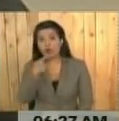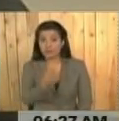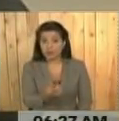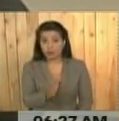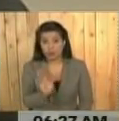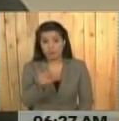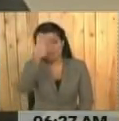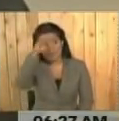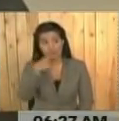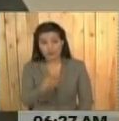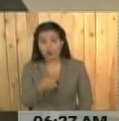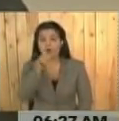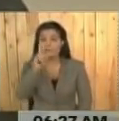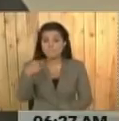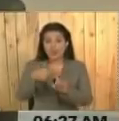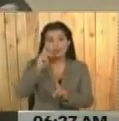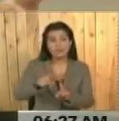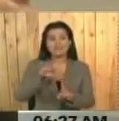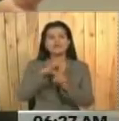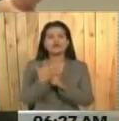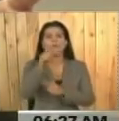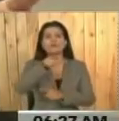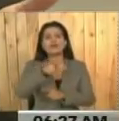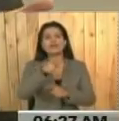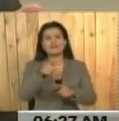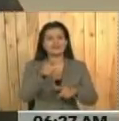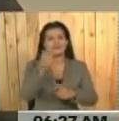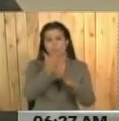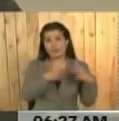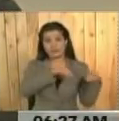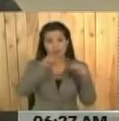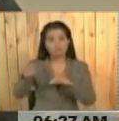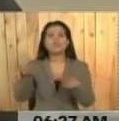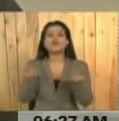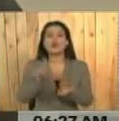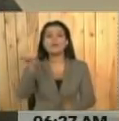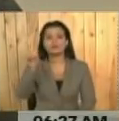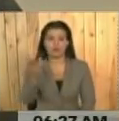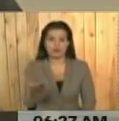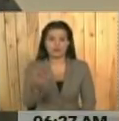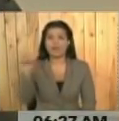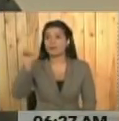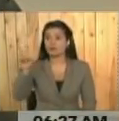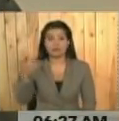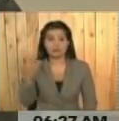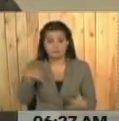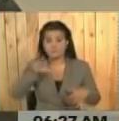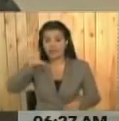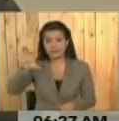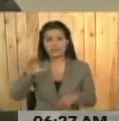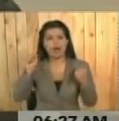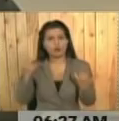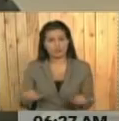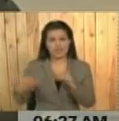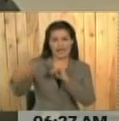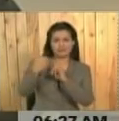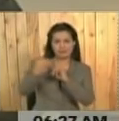luego inclusive a la situación de los desplazados es igual que Venezuela es un país que está siendo asediado por la prensa